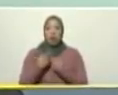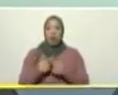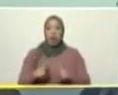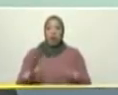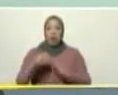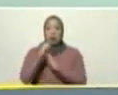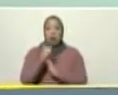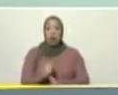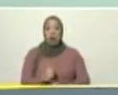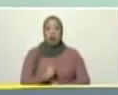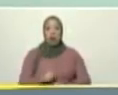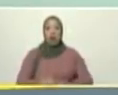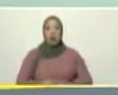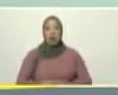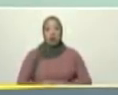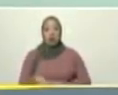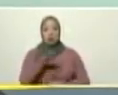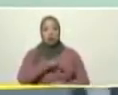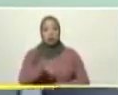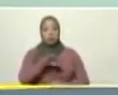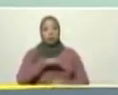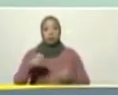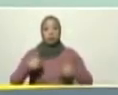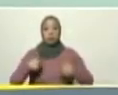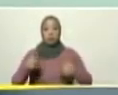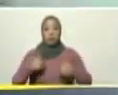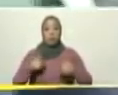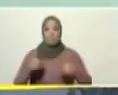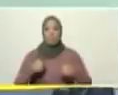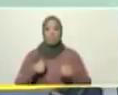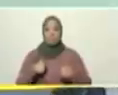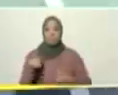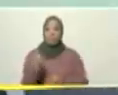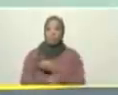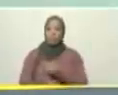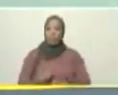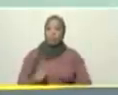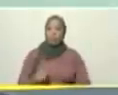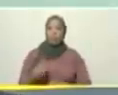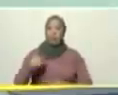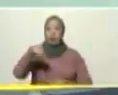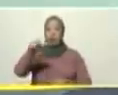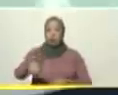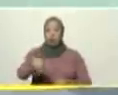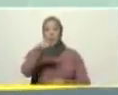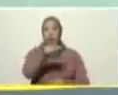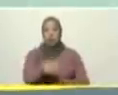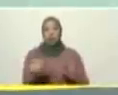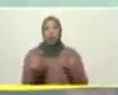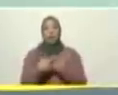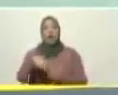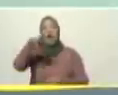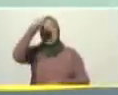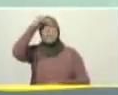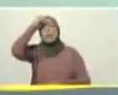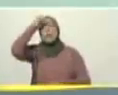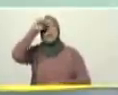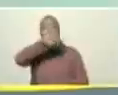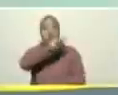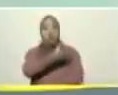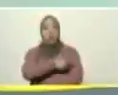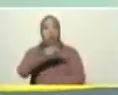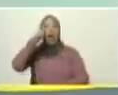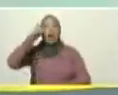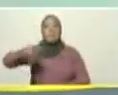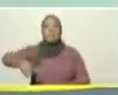ligeramente más progresista de un binomio conservador. Y si hemos podido atrevernos a cosas es seguramente porque aprendimos del coraje de este pueblo.